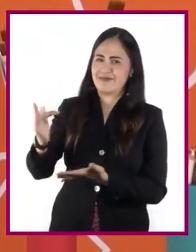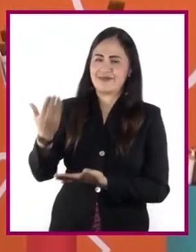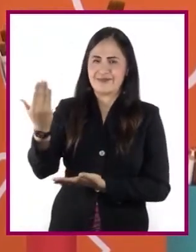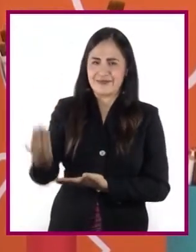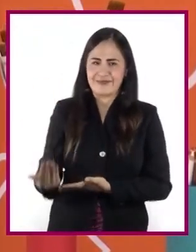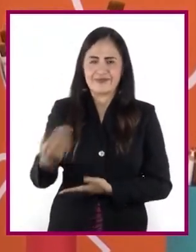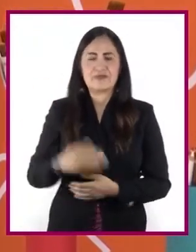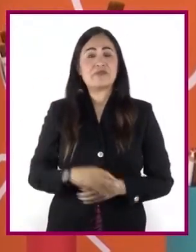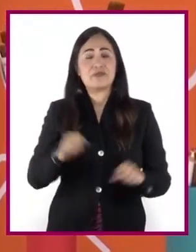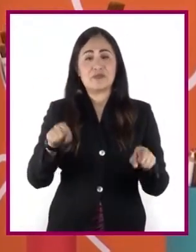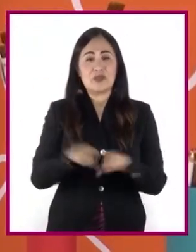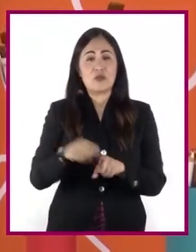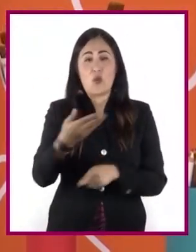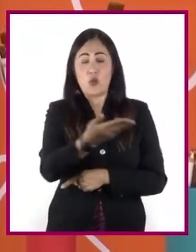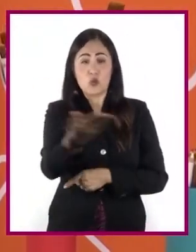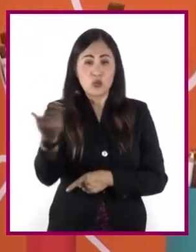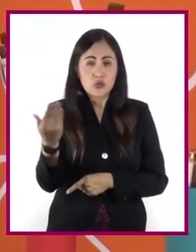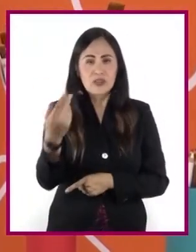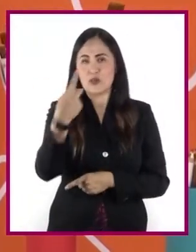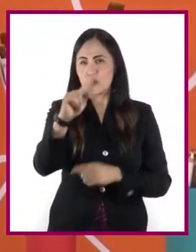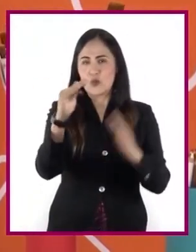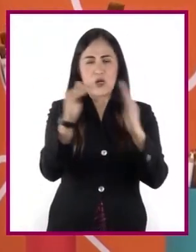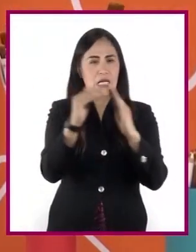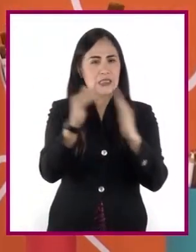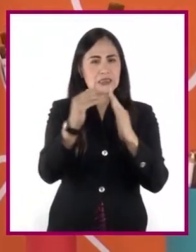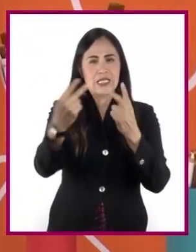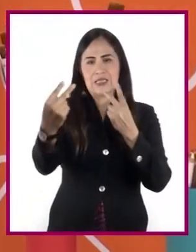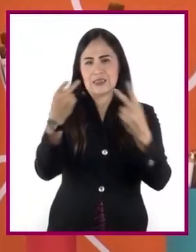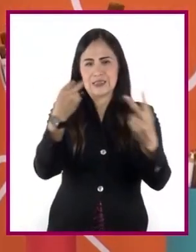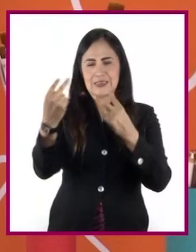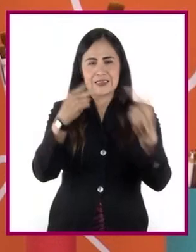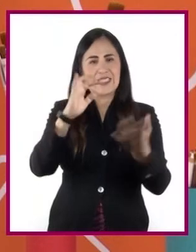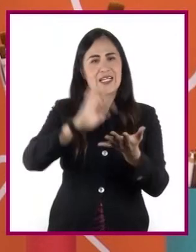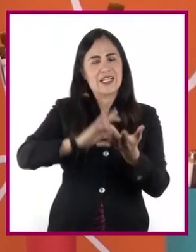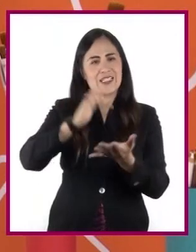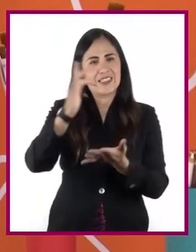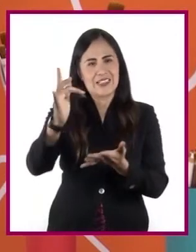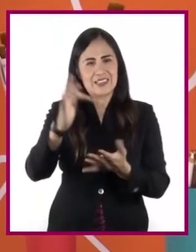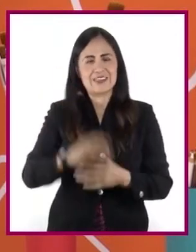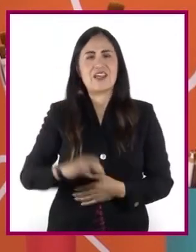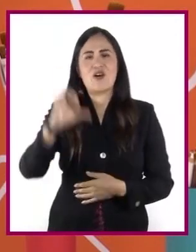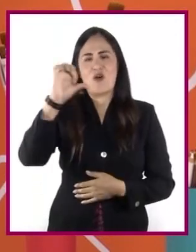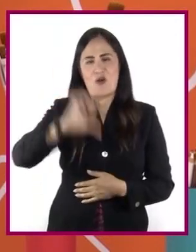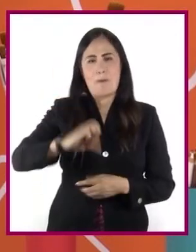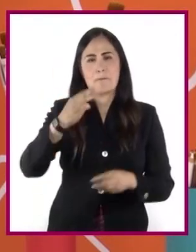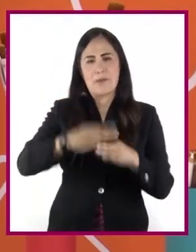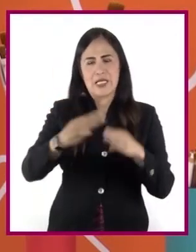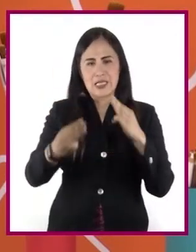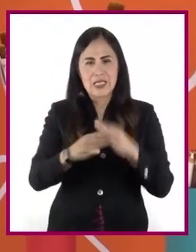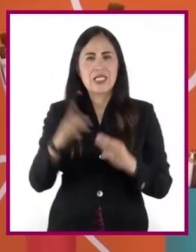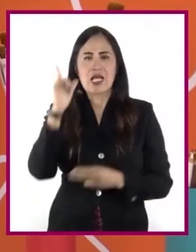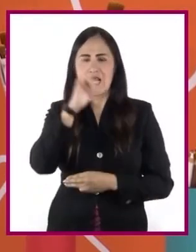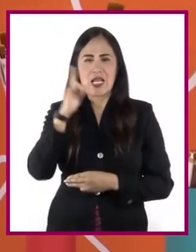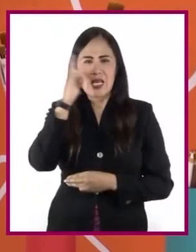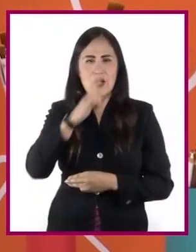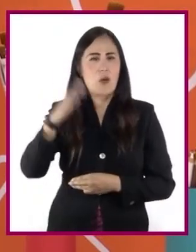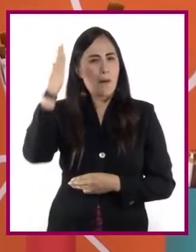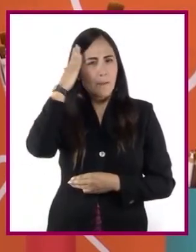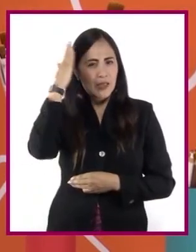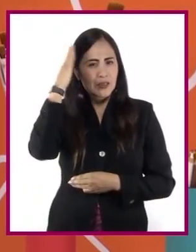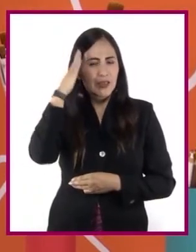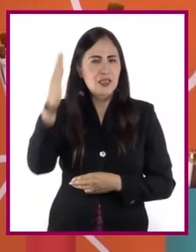y gracias a ustedes en casa por habernos acompañado en esta sesión de Lengua Materna 1, en la que